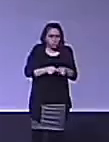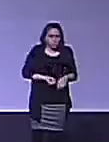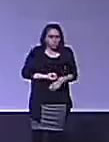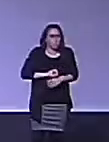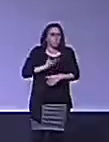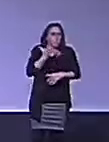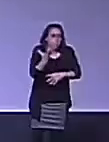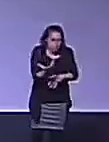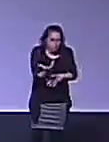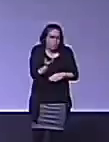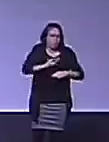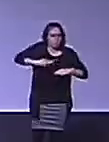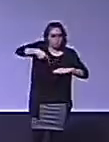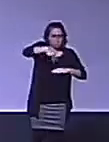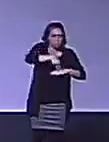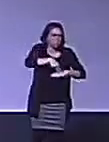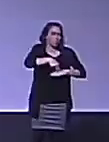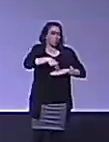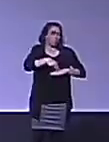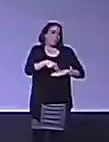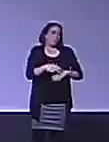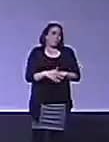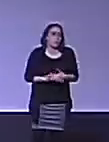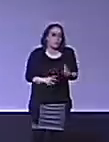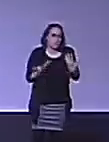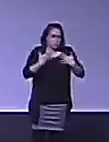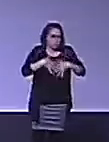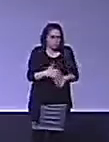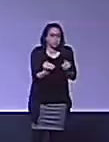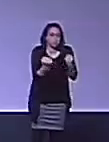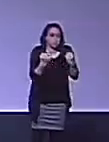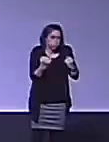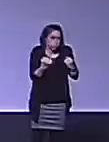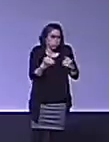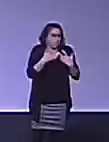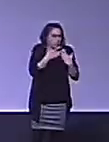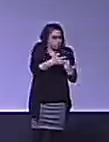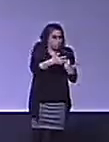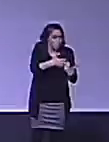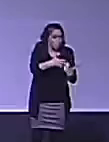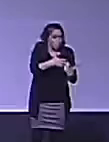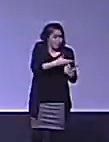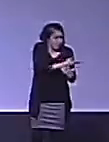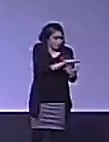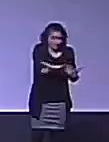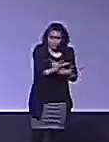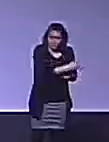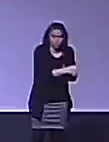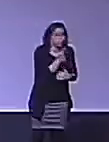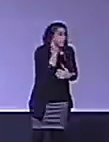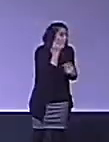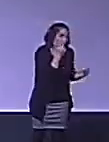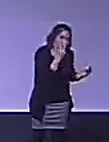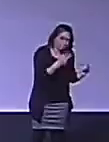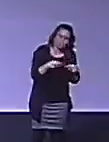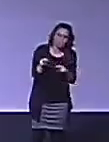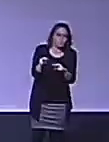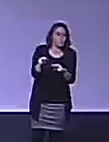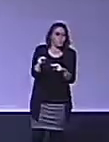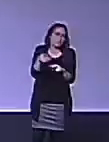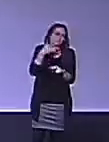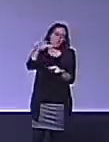lortzeko borrokan ari diren emakume askorentzat ispilu bat zeate. Izan ere zuen borroka, izan